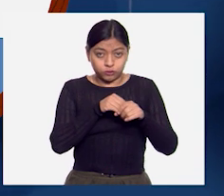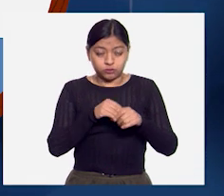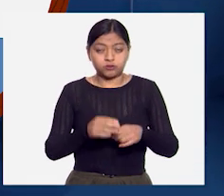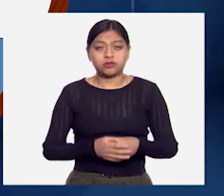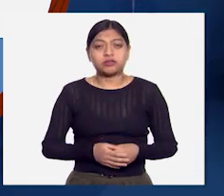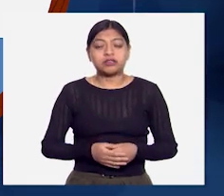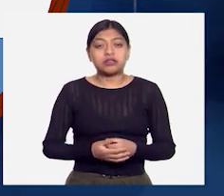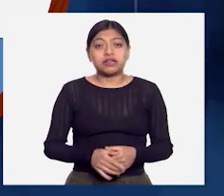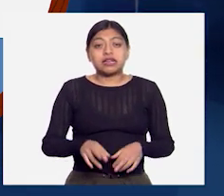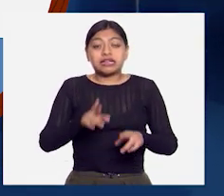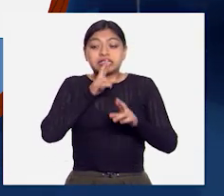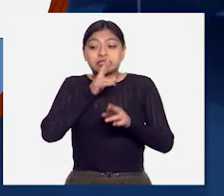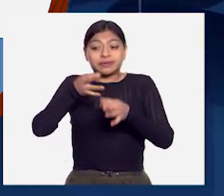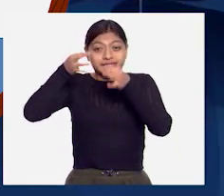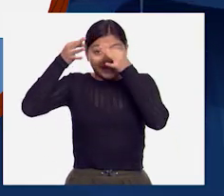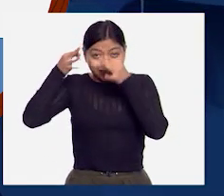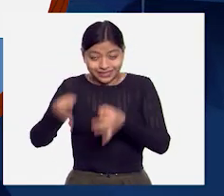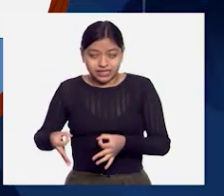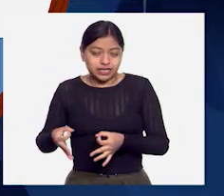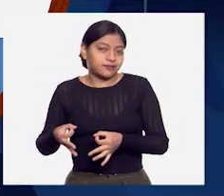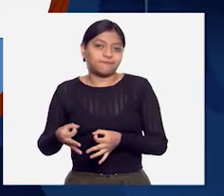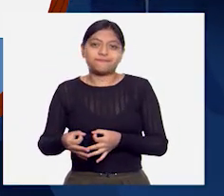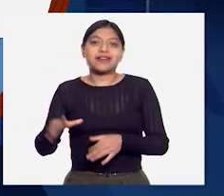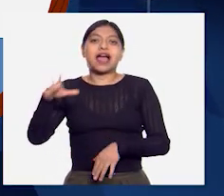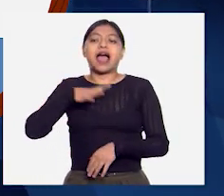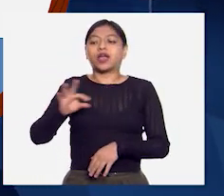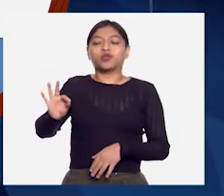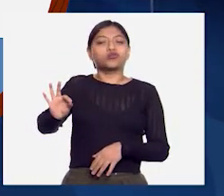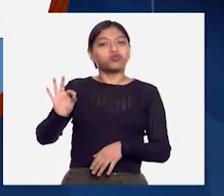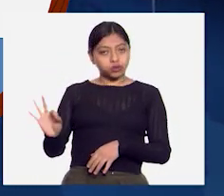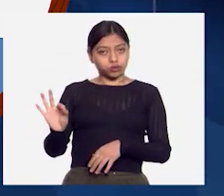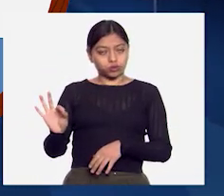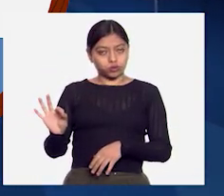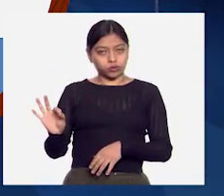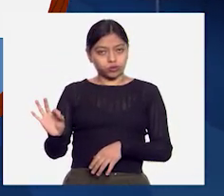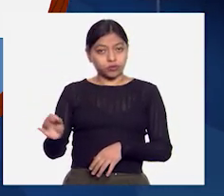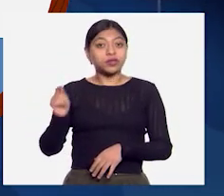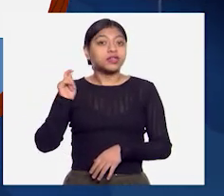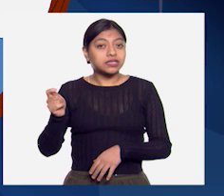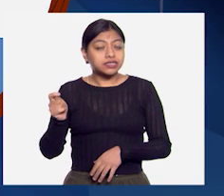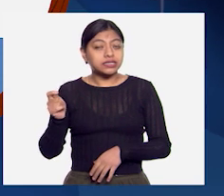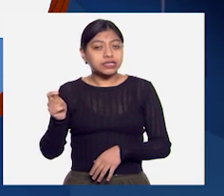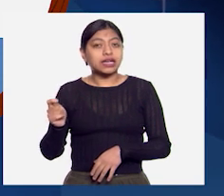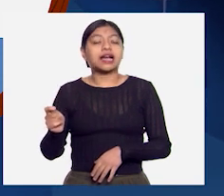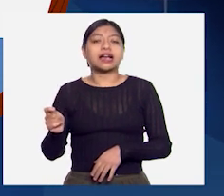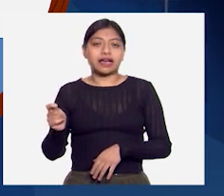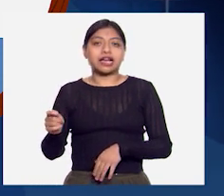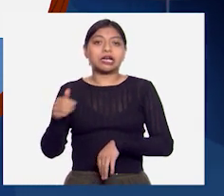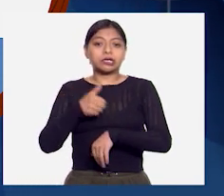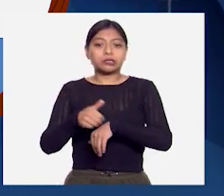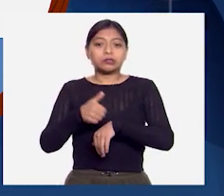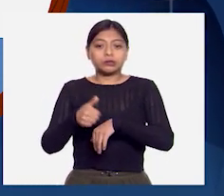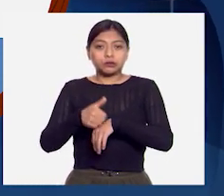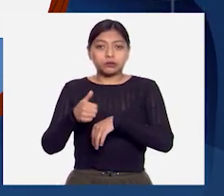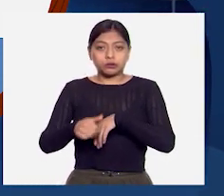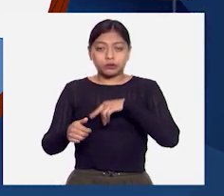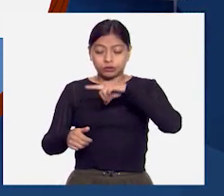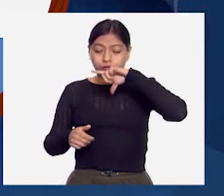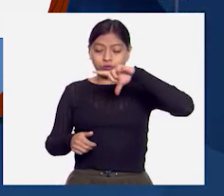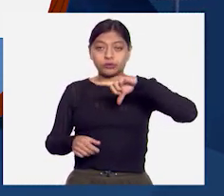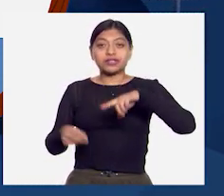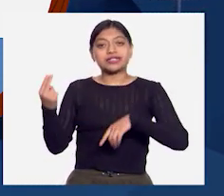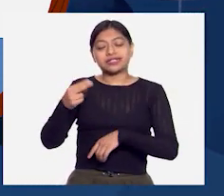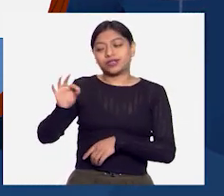datos no fue exacta. Hay residuo e implica que el cociente es una expresión